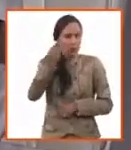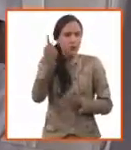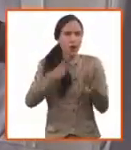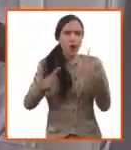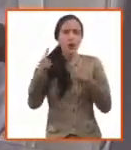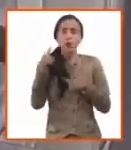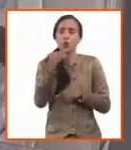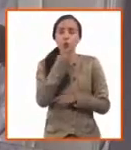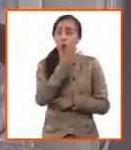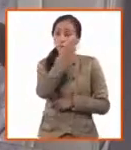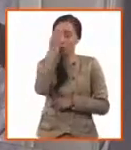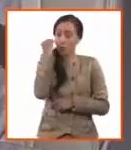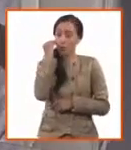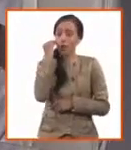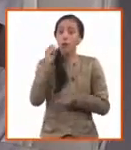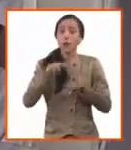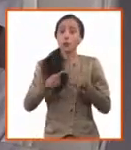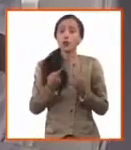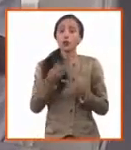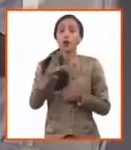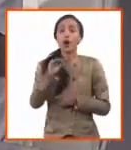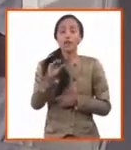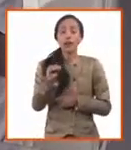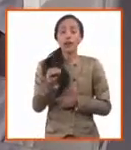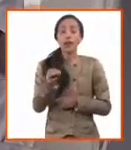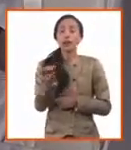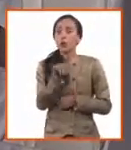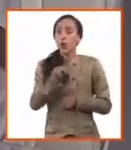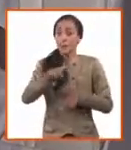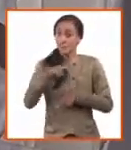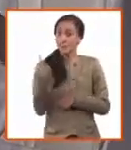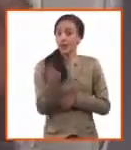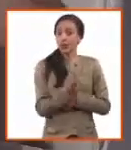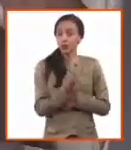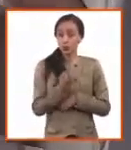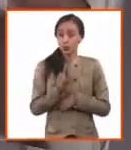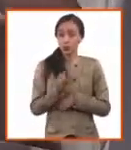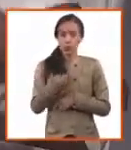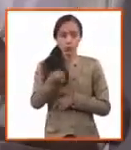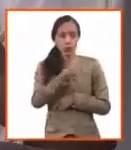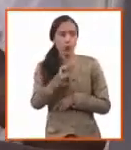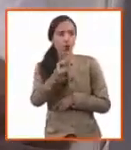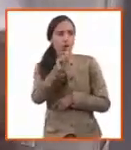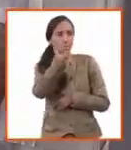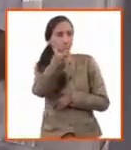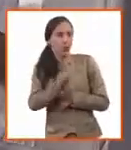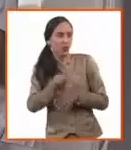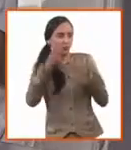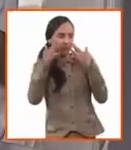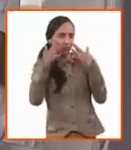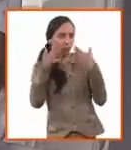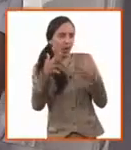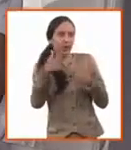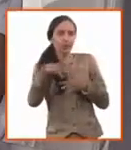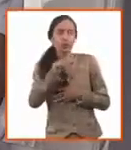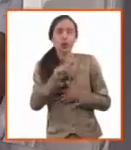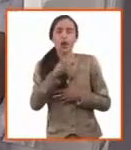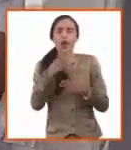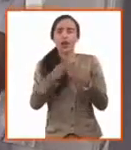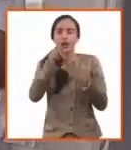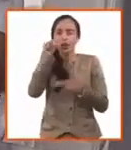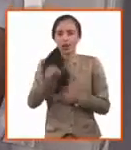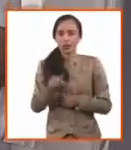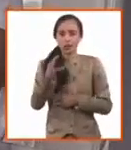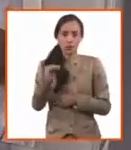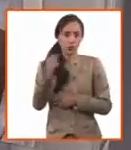nunca perder de vista. Por eso lo que hablemos es válido para todos nosotros y no solo para ellos como figuras, como individuos en particular, que desde hace mucho